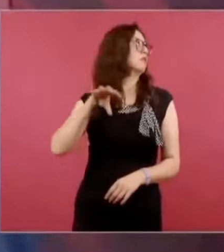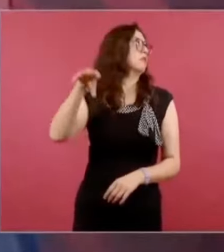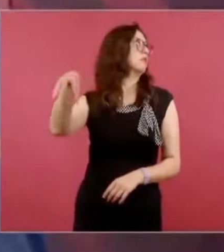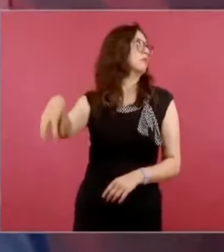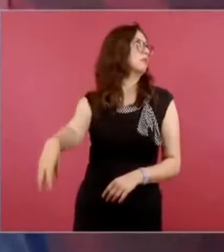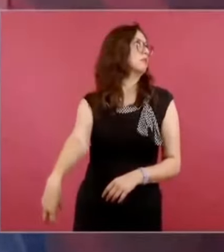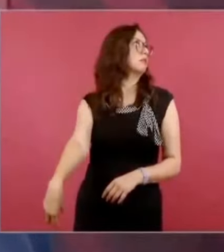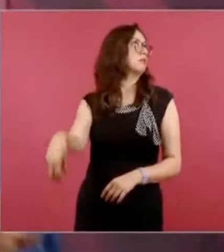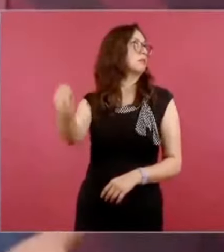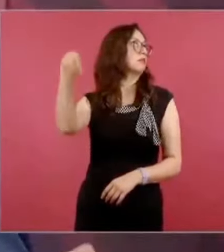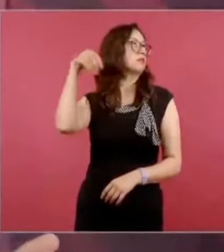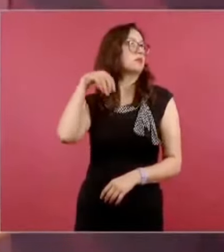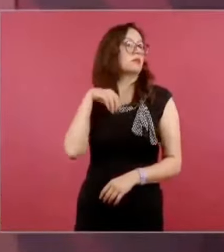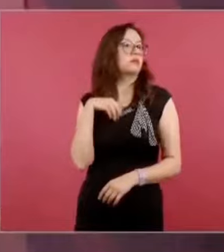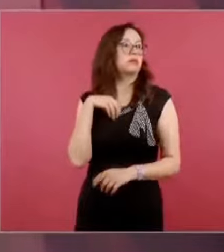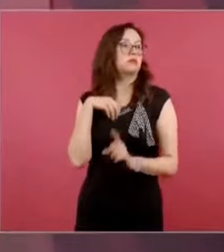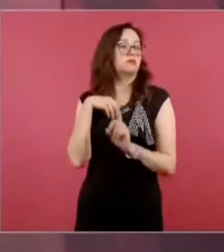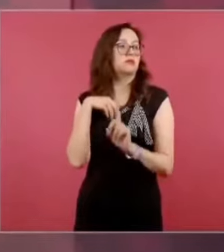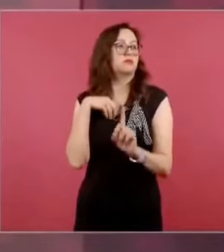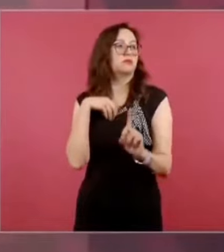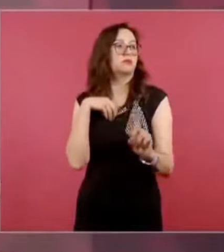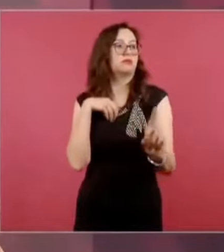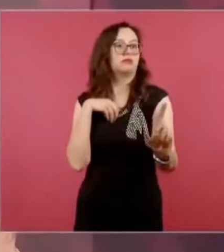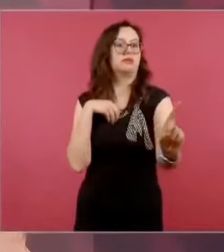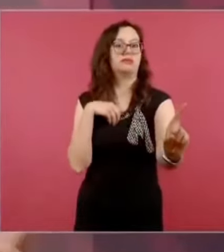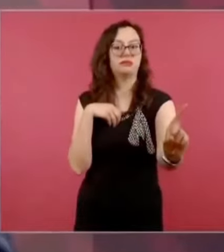Pero eso que no me digan